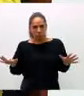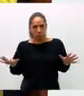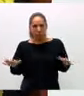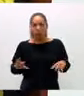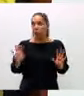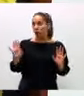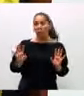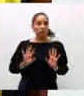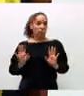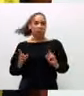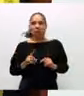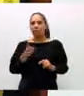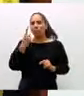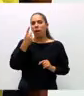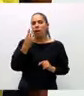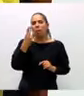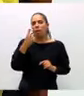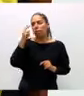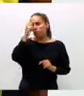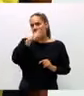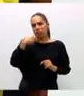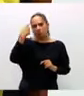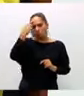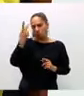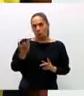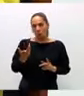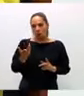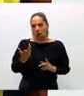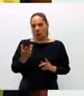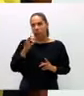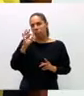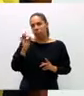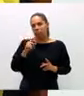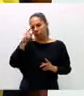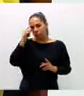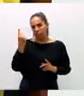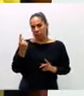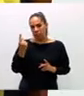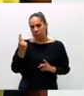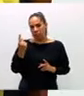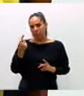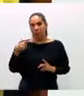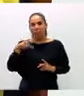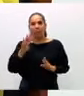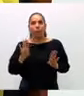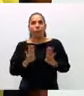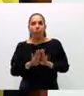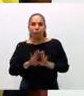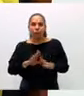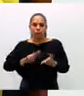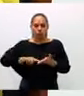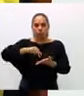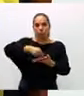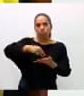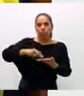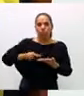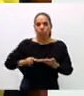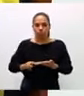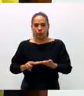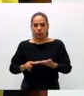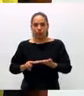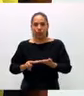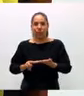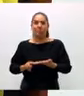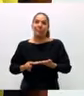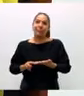con inteligencia artificial y demás. ¿Cómo trabajar la mediación? ¿Cómo formar mediaciones pares? Necesitas a lo mejor